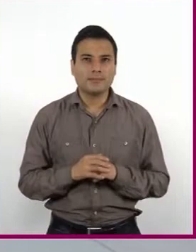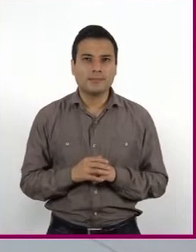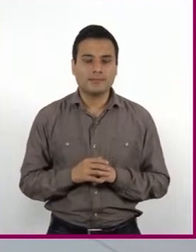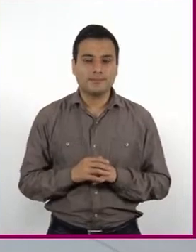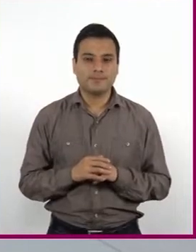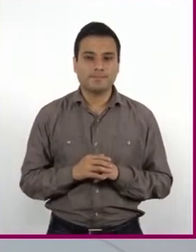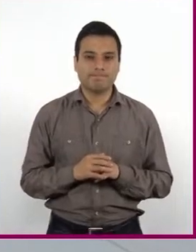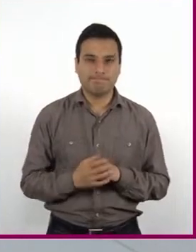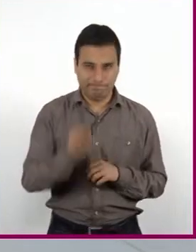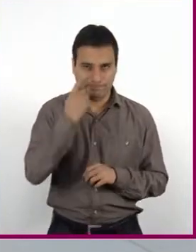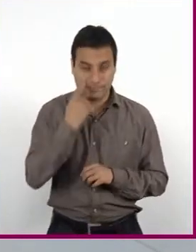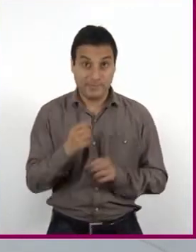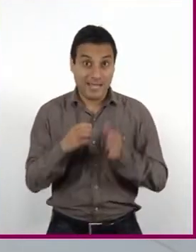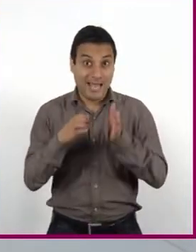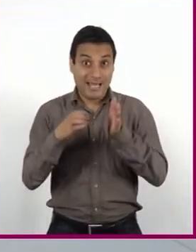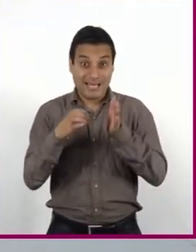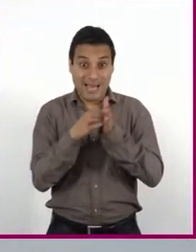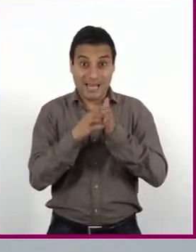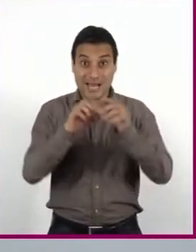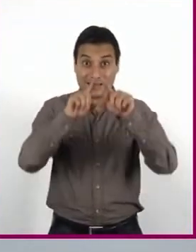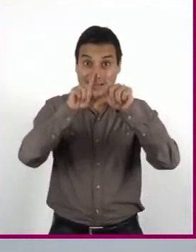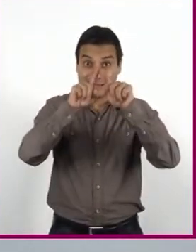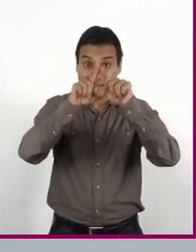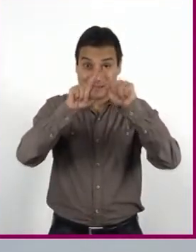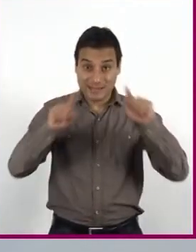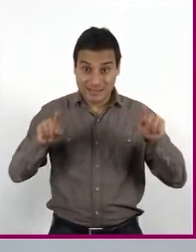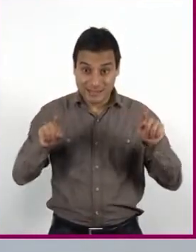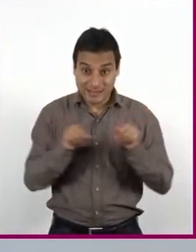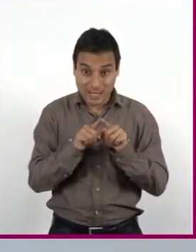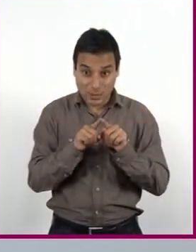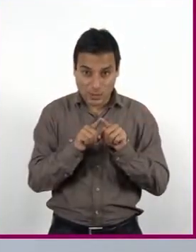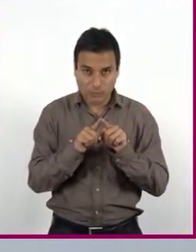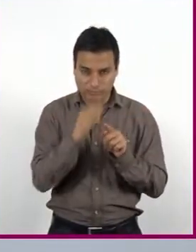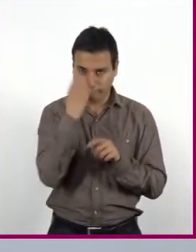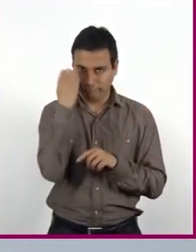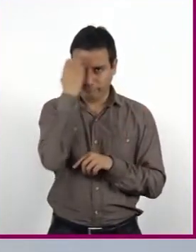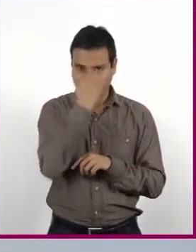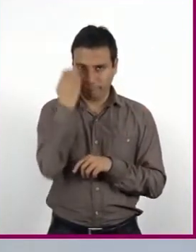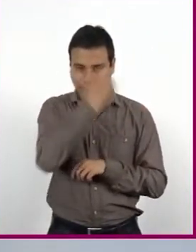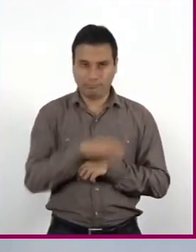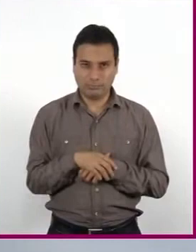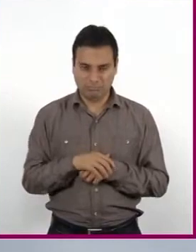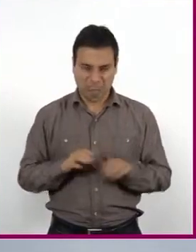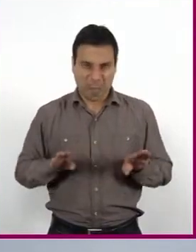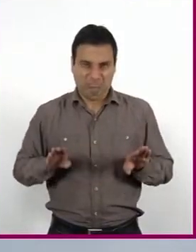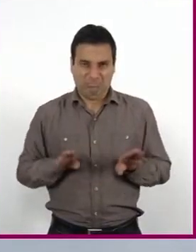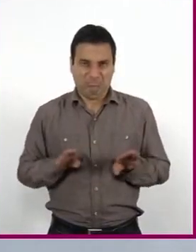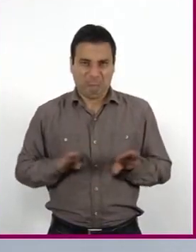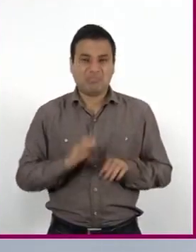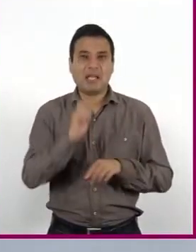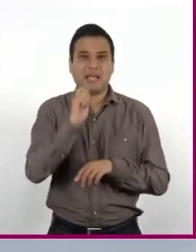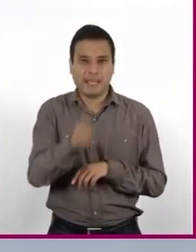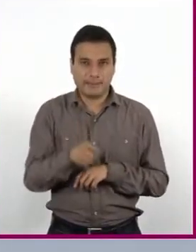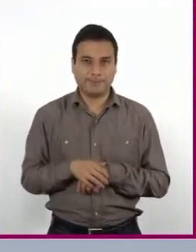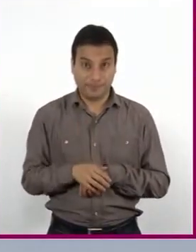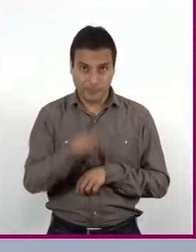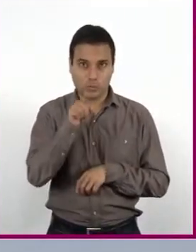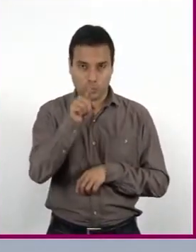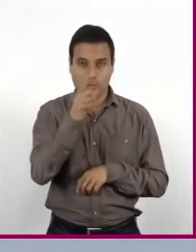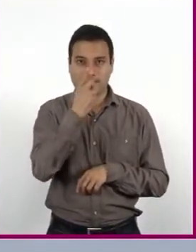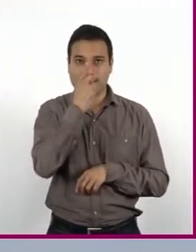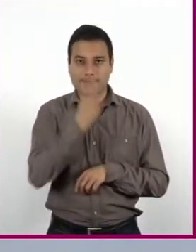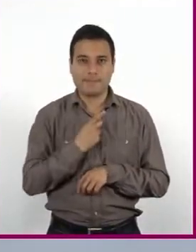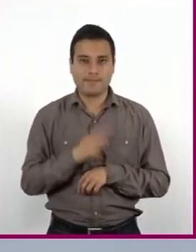Analicemos juntos la caja triangular y ustedes vayan registrando qué características identifican en la caja y